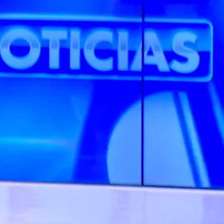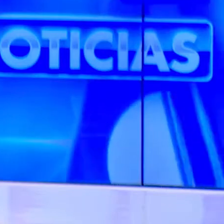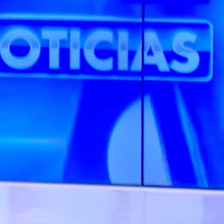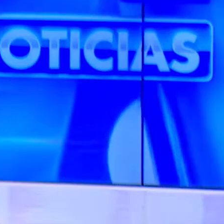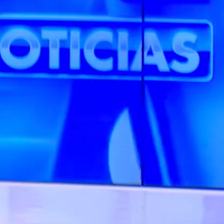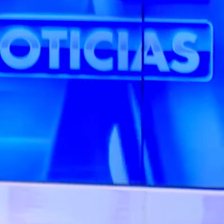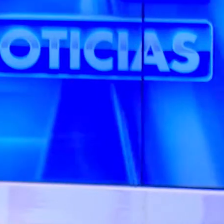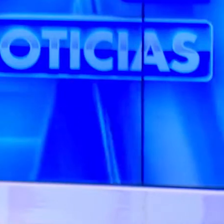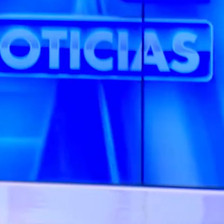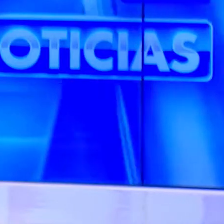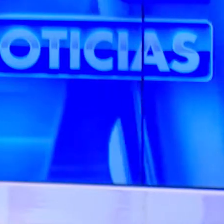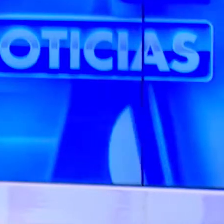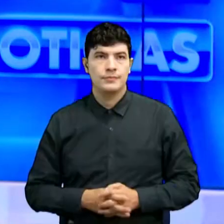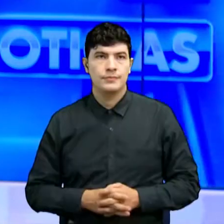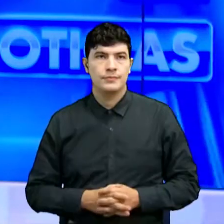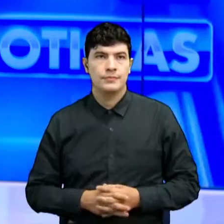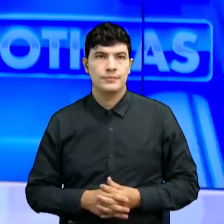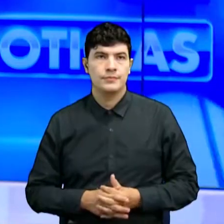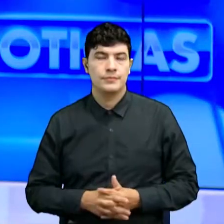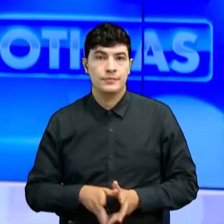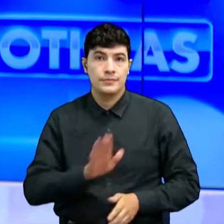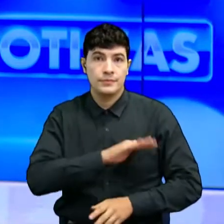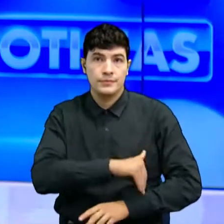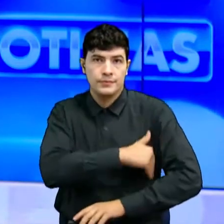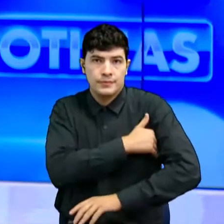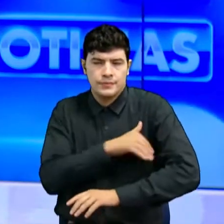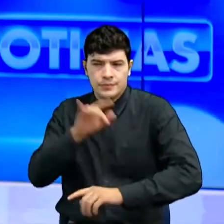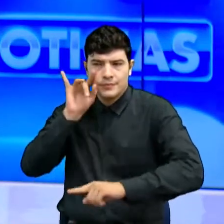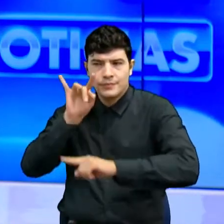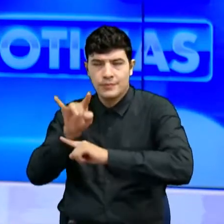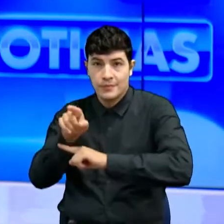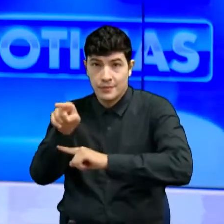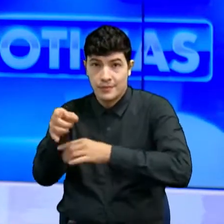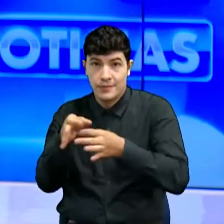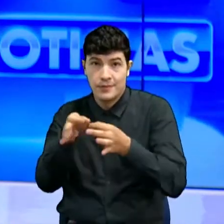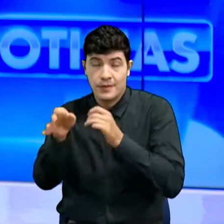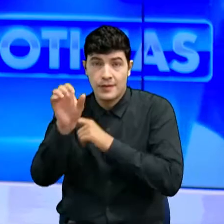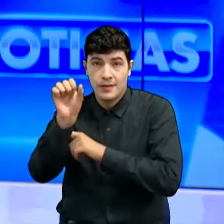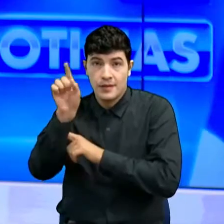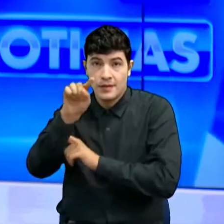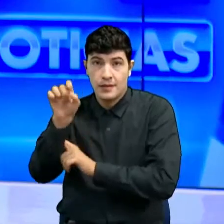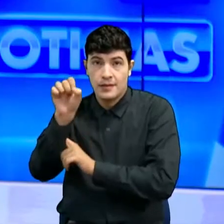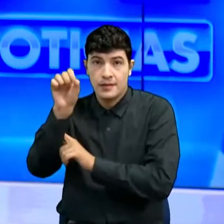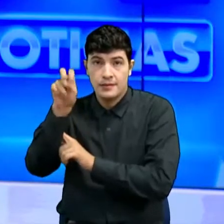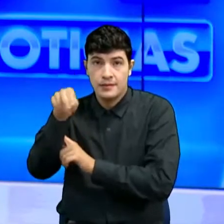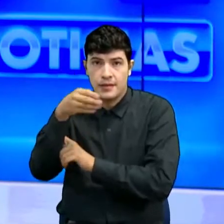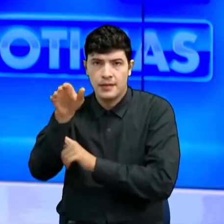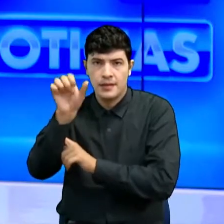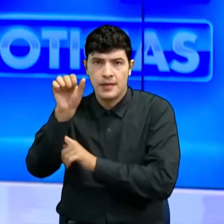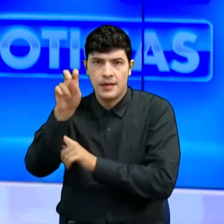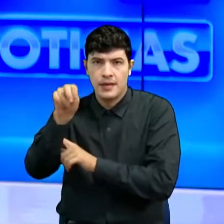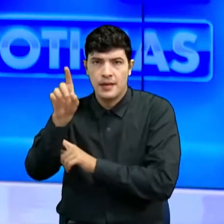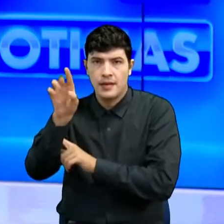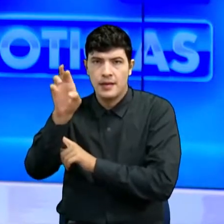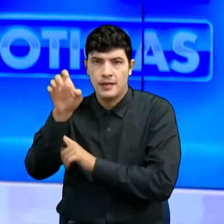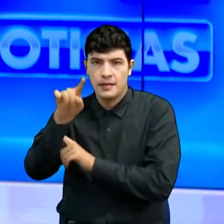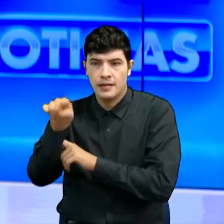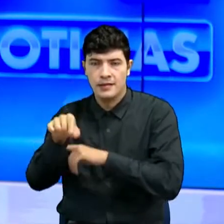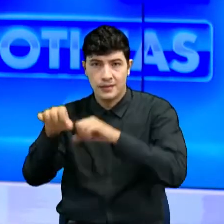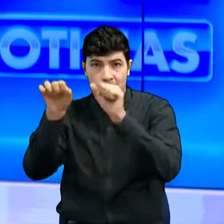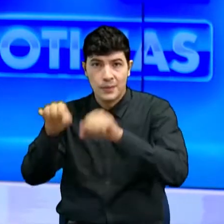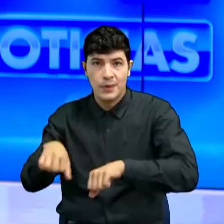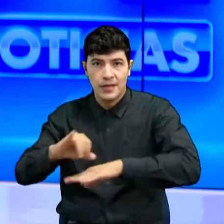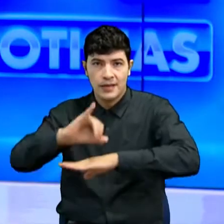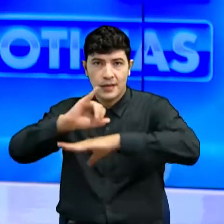Y el Ministerio del Interior aprobó la apertura de los templos en el municipio de San Andrés. ¿Cómo reciben esta noticia los líderes religiosos y cómo